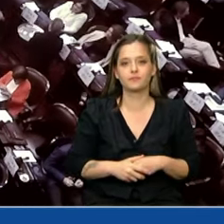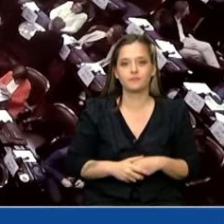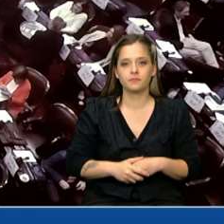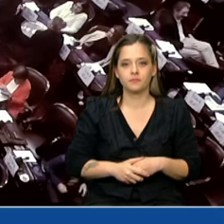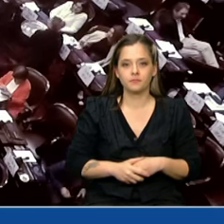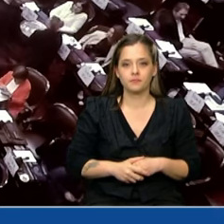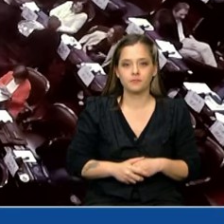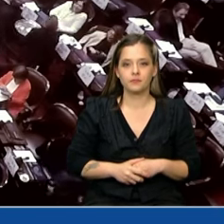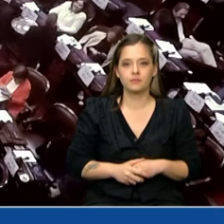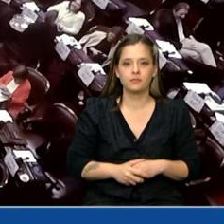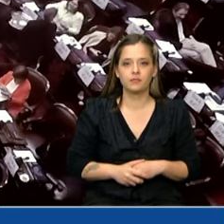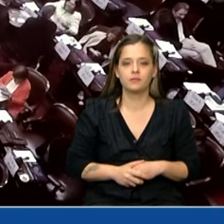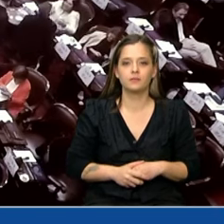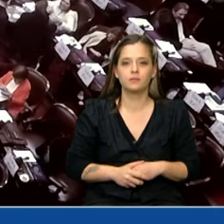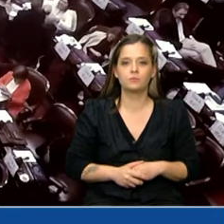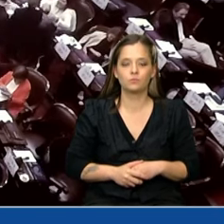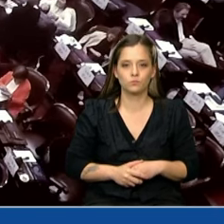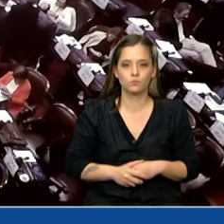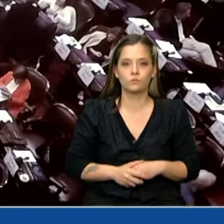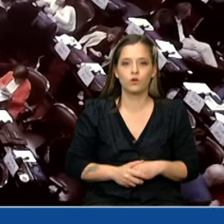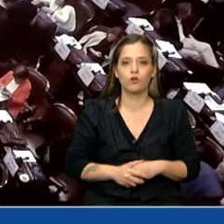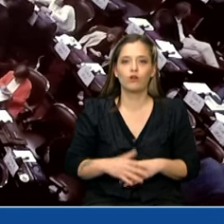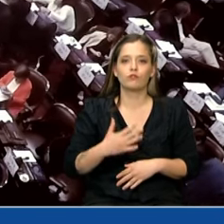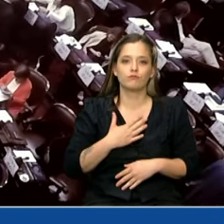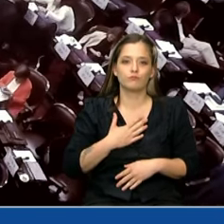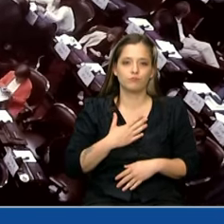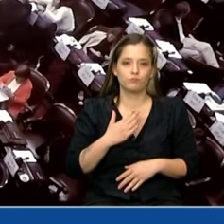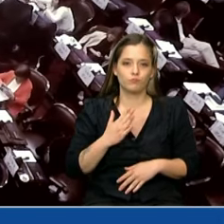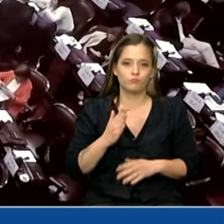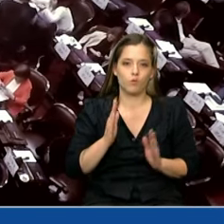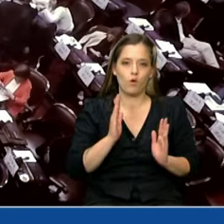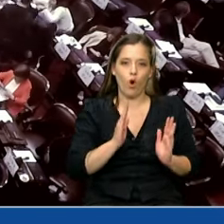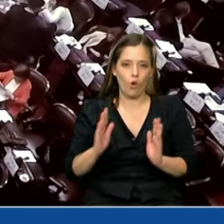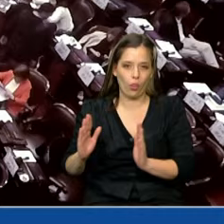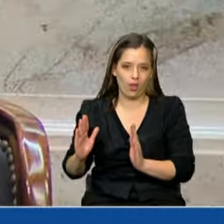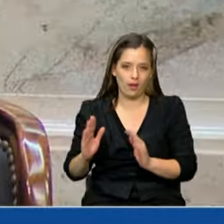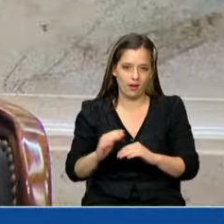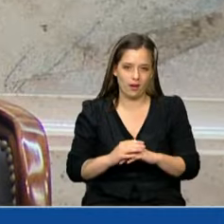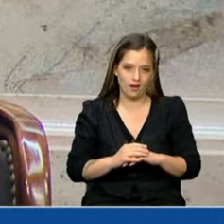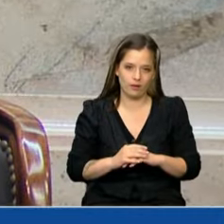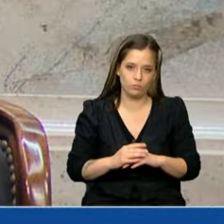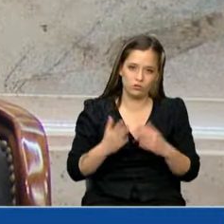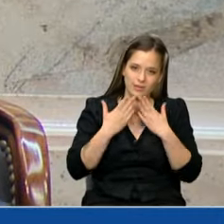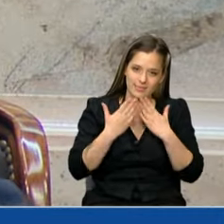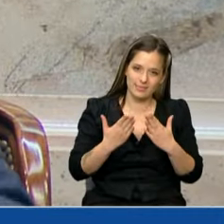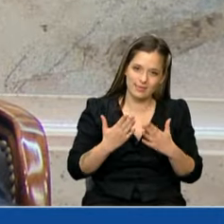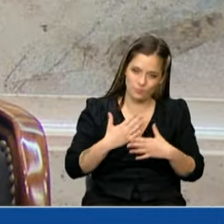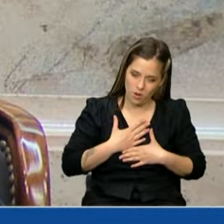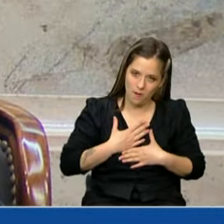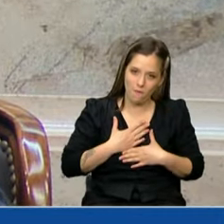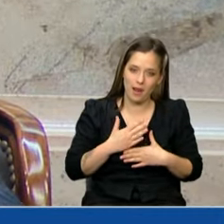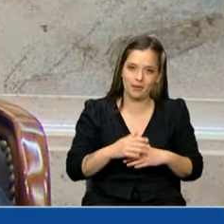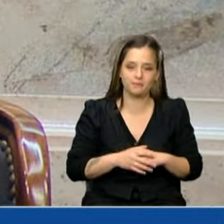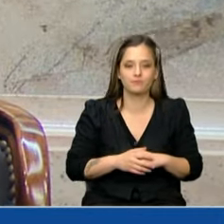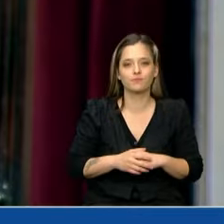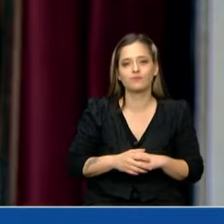presidente Bueno yo le voy a pedir orden por favor a todos Muchas gracias muy amables yo